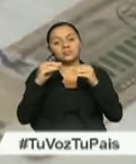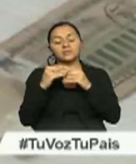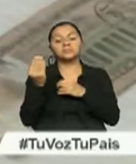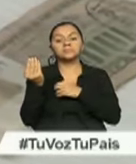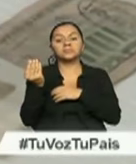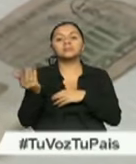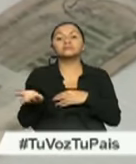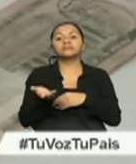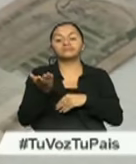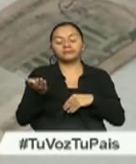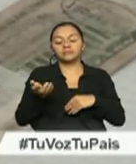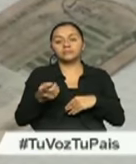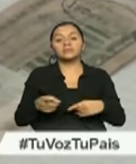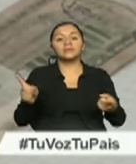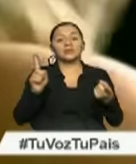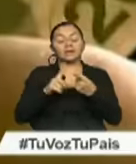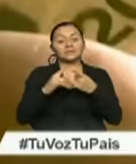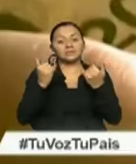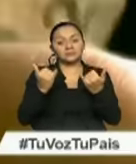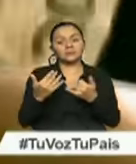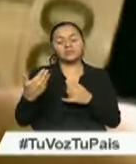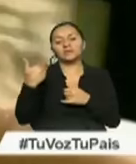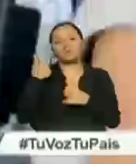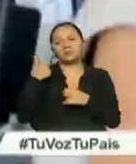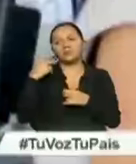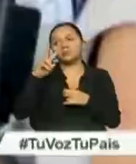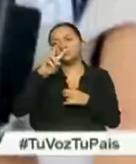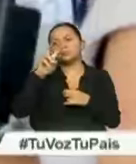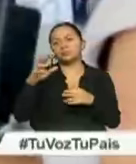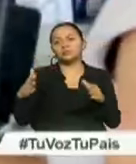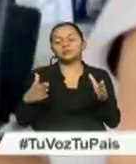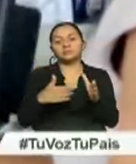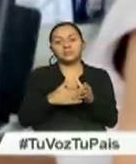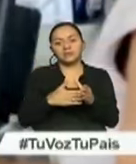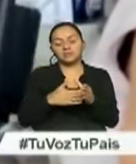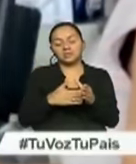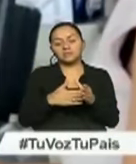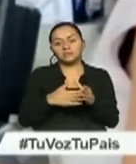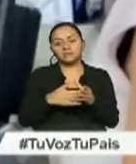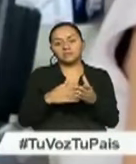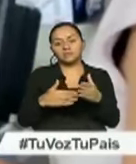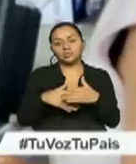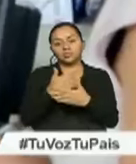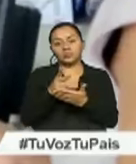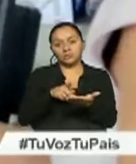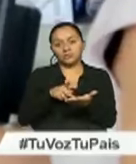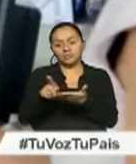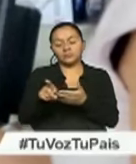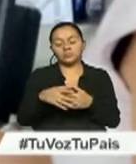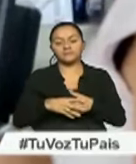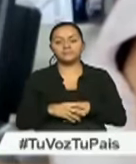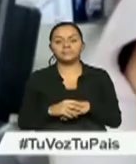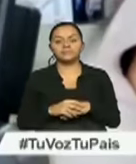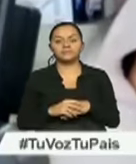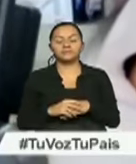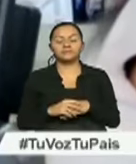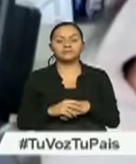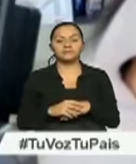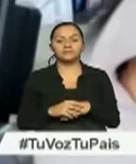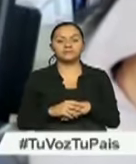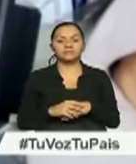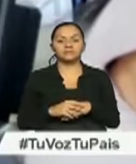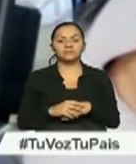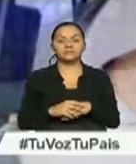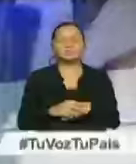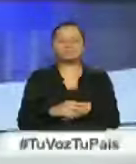dinero electrónico. Hasta la fecha existen más de 200.000 cuentas con esta modalidad de pago. Carolina Díaz, Noticiero